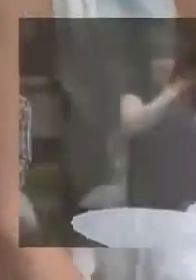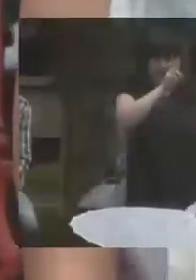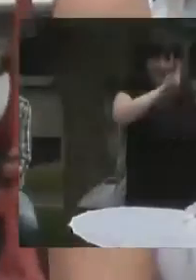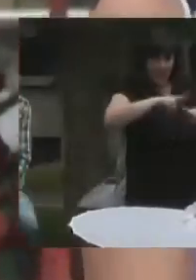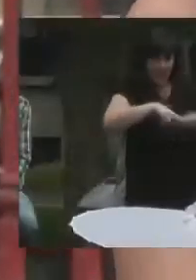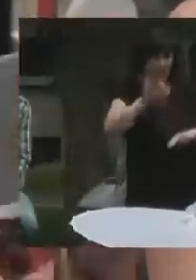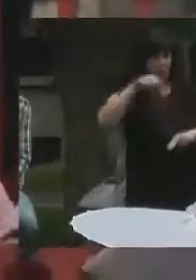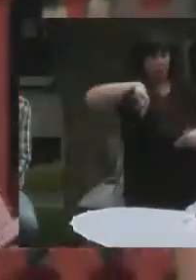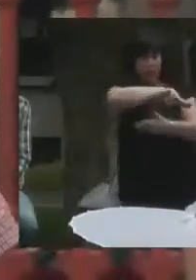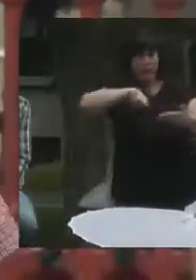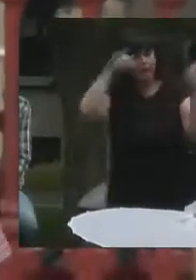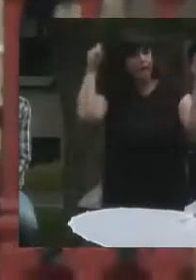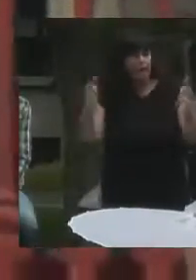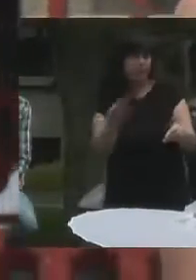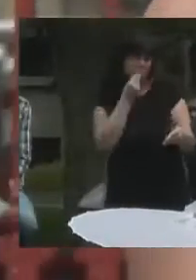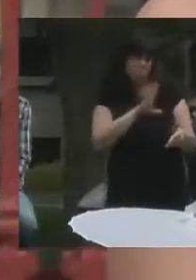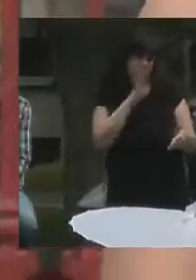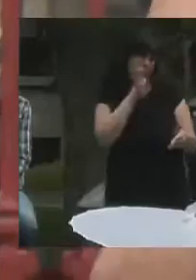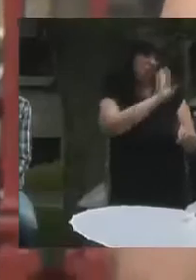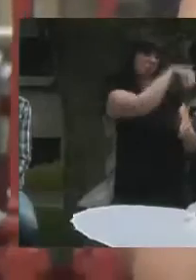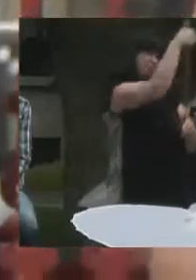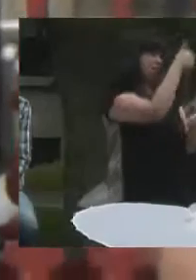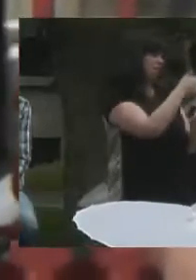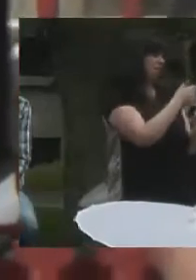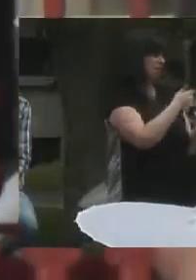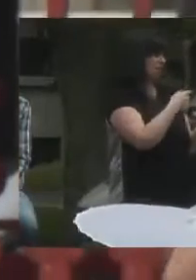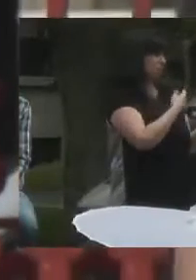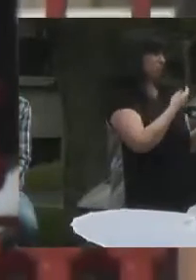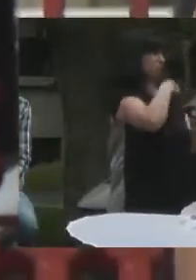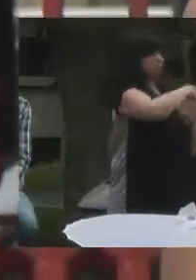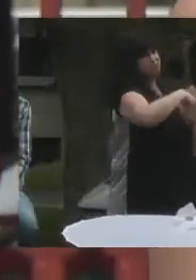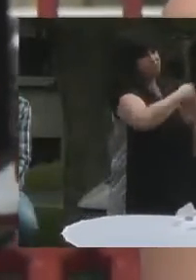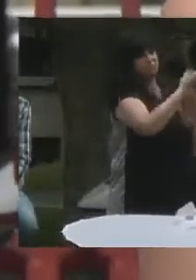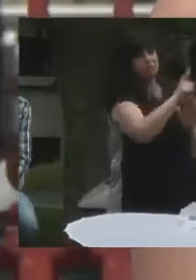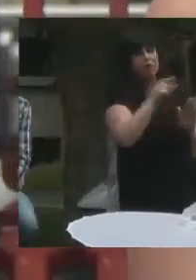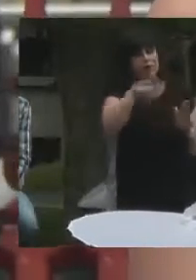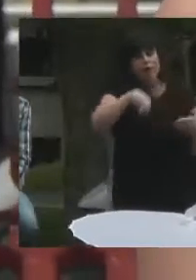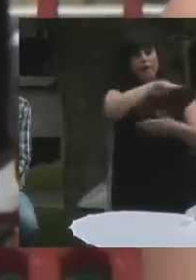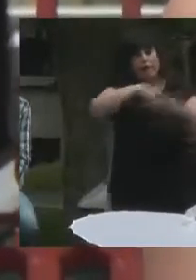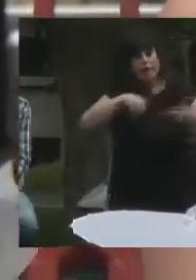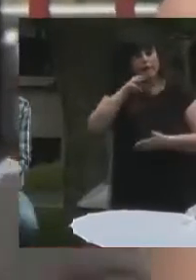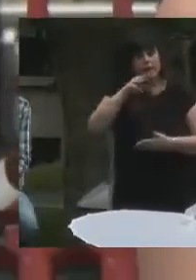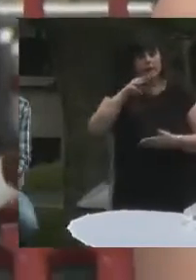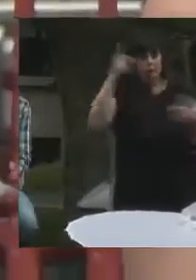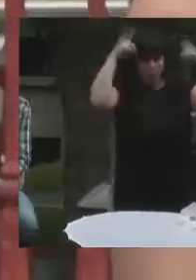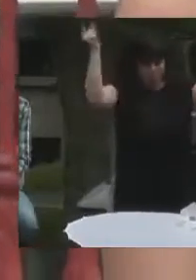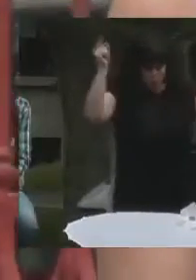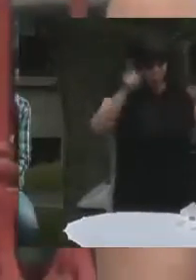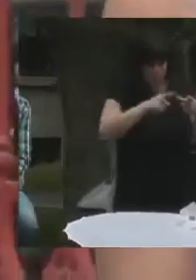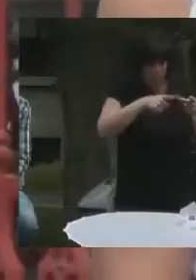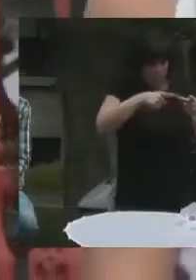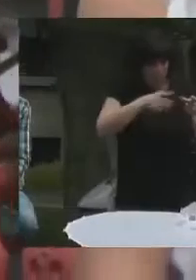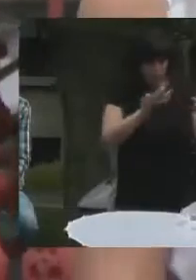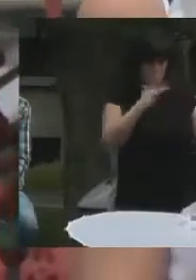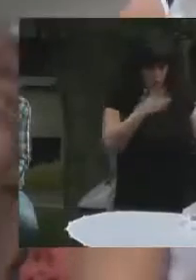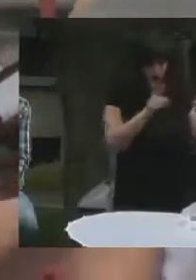a Galicia, se queredes, para non ter que estar falando de cousas fora, non? En Galicia, a Pokémon, Marcial Dorado,